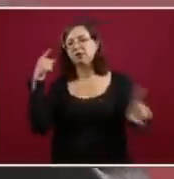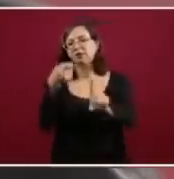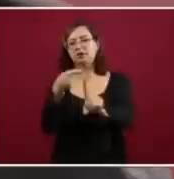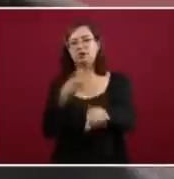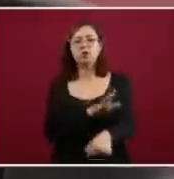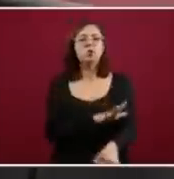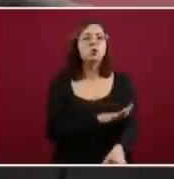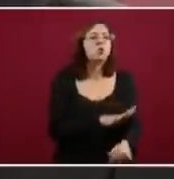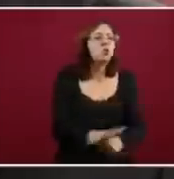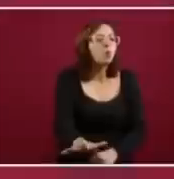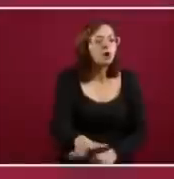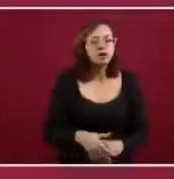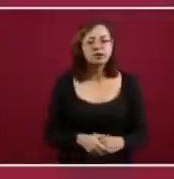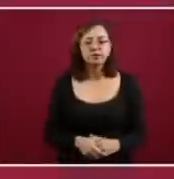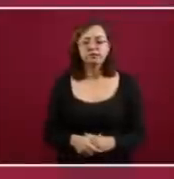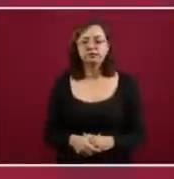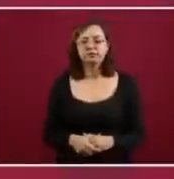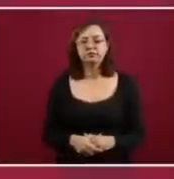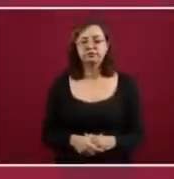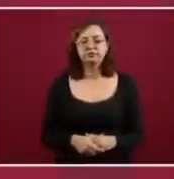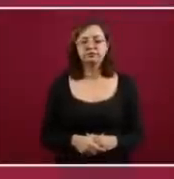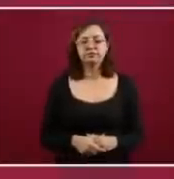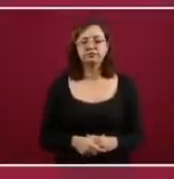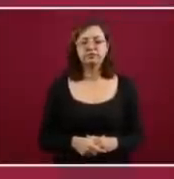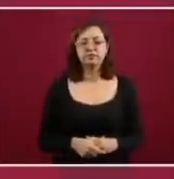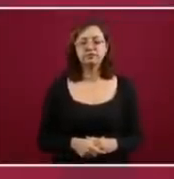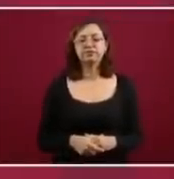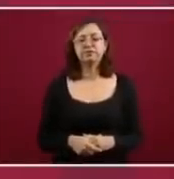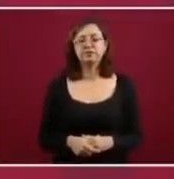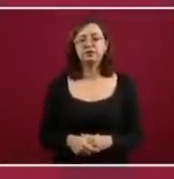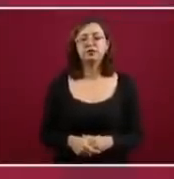que está en el peor de los casos